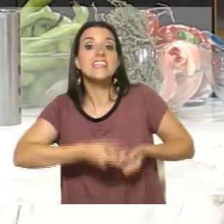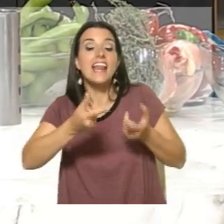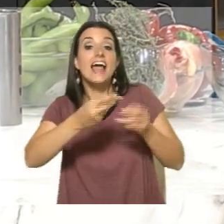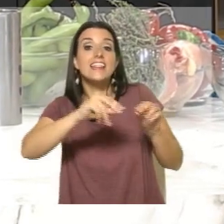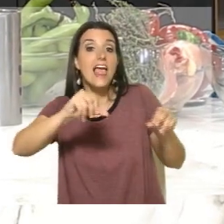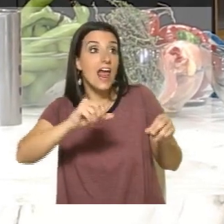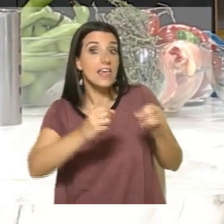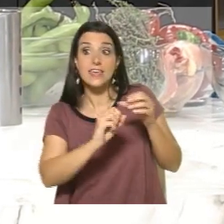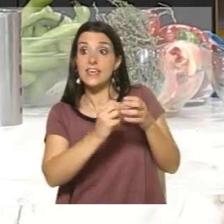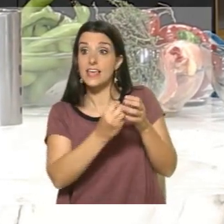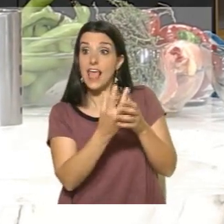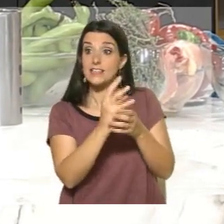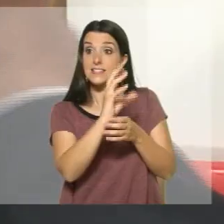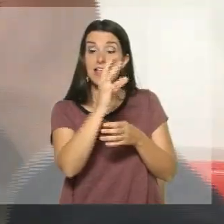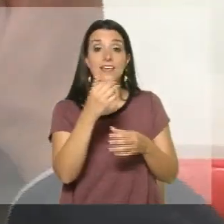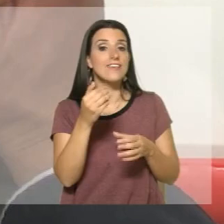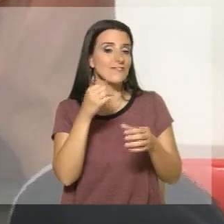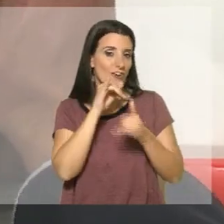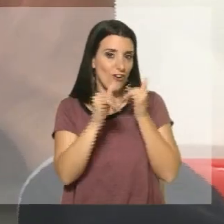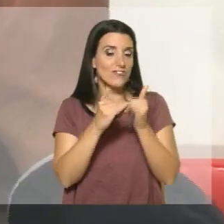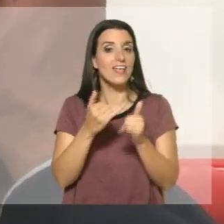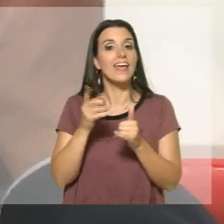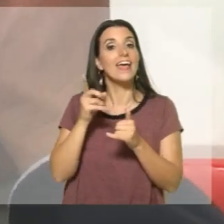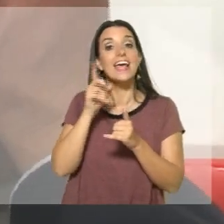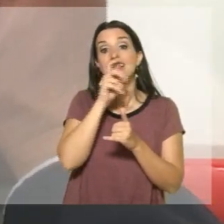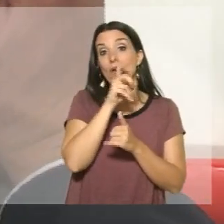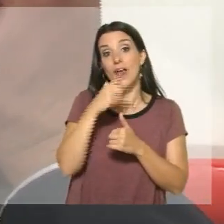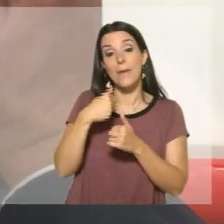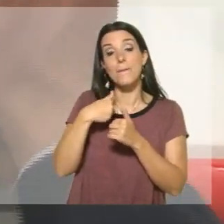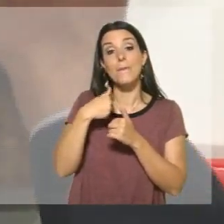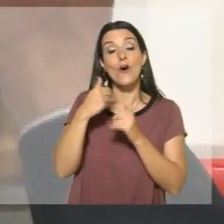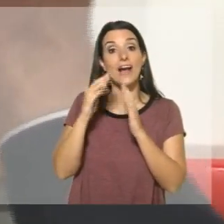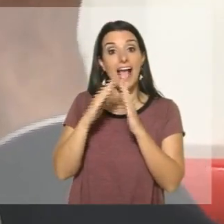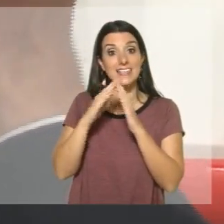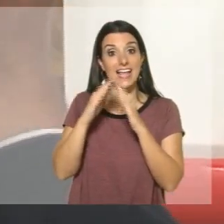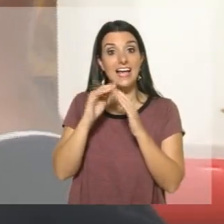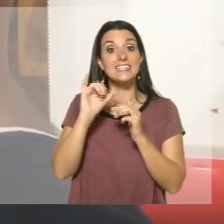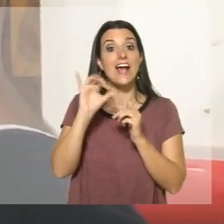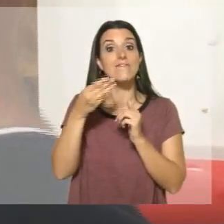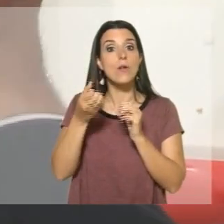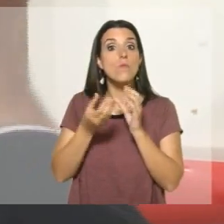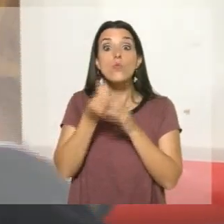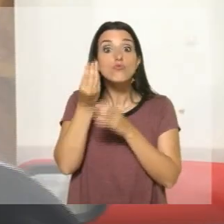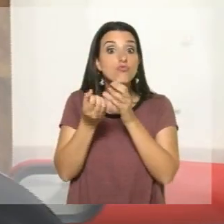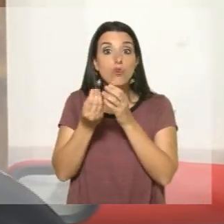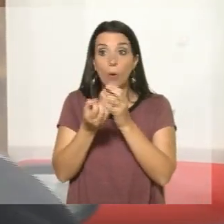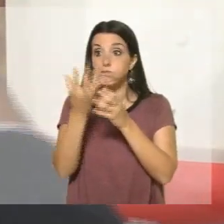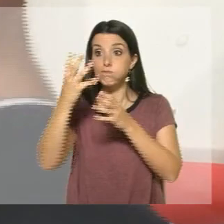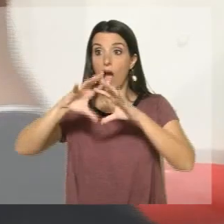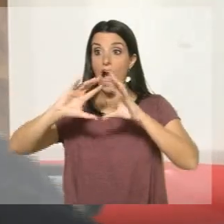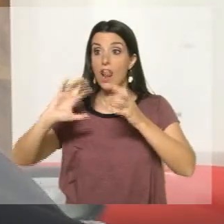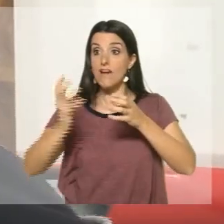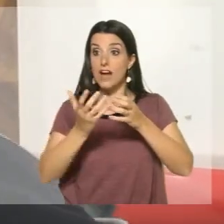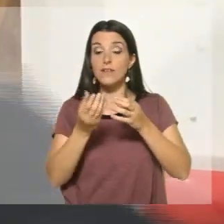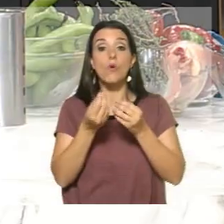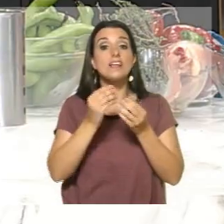crece. Sí, bueno, yo te conté lo que le pasó a en Tacuarembó, en la casa de Isabel, que salieron un montón de calabacines. Por